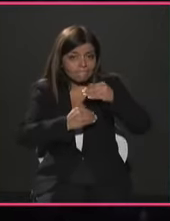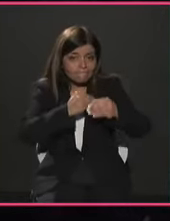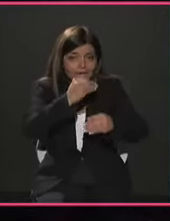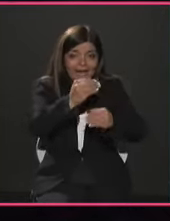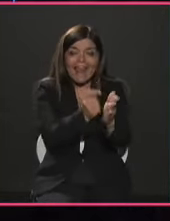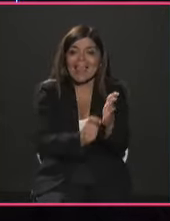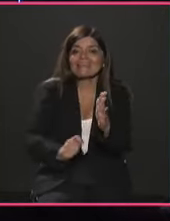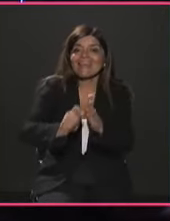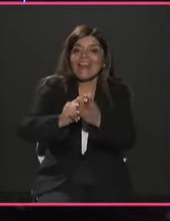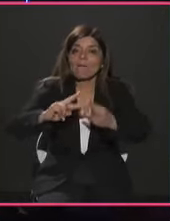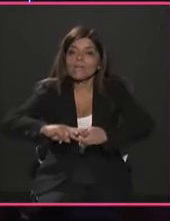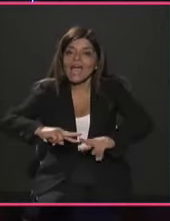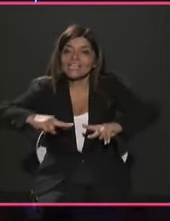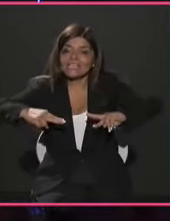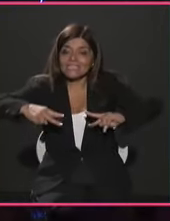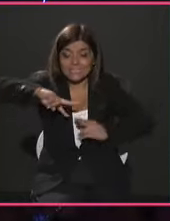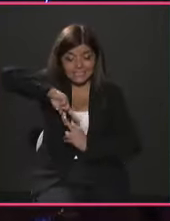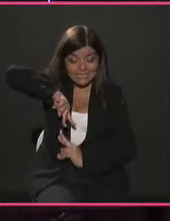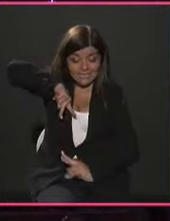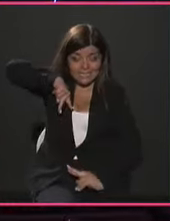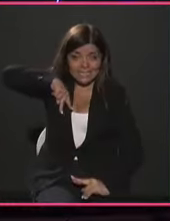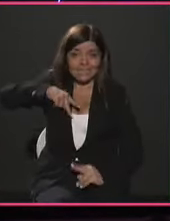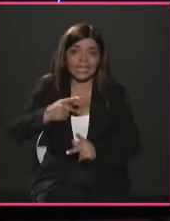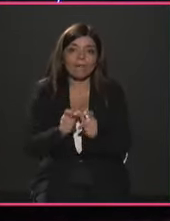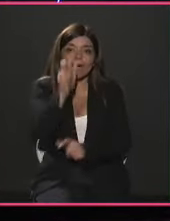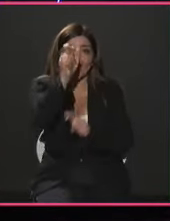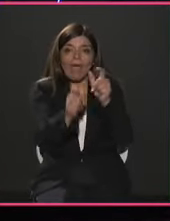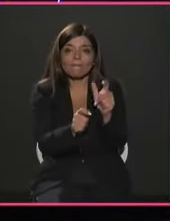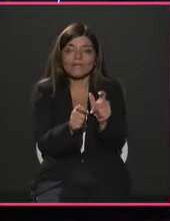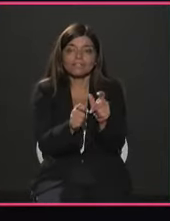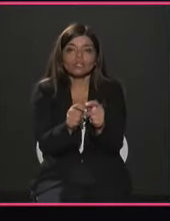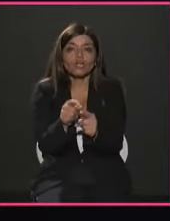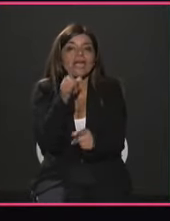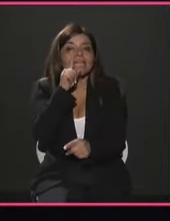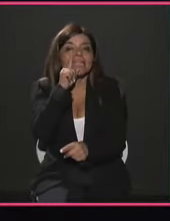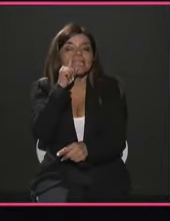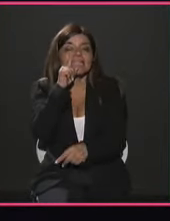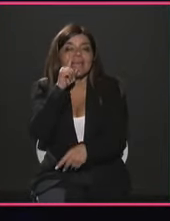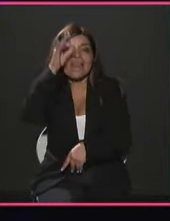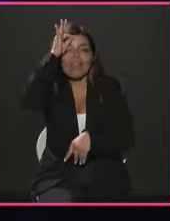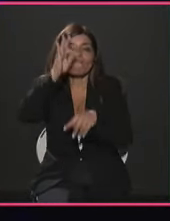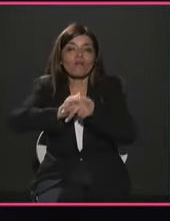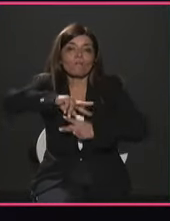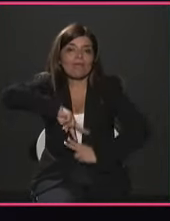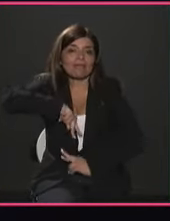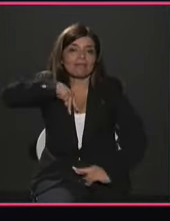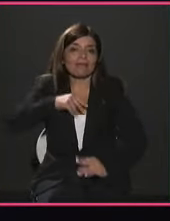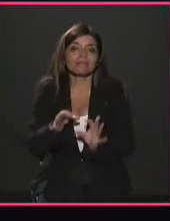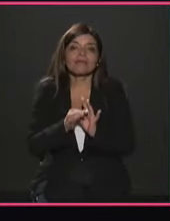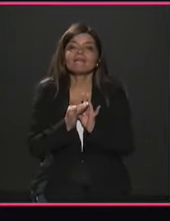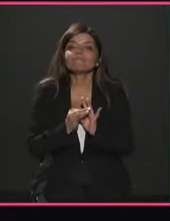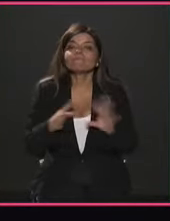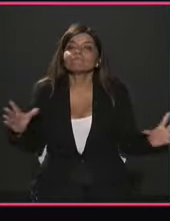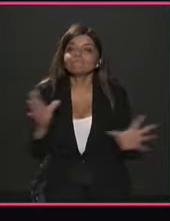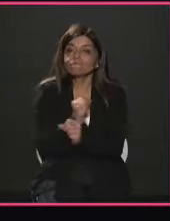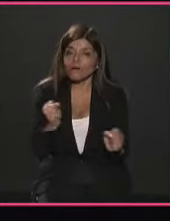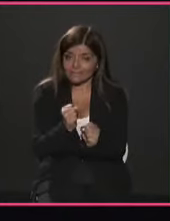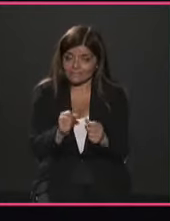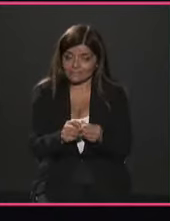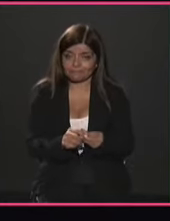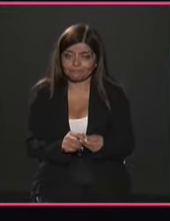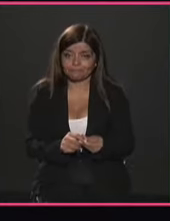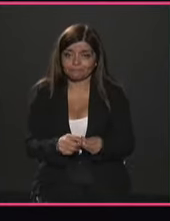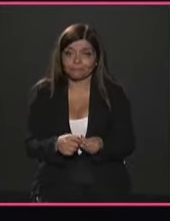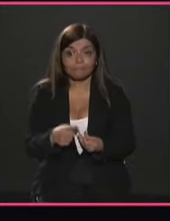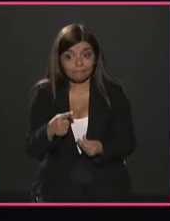terapia genética para aquellas personas que tienen enfermedades genéticas bastante fuertes pero se